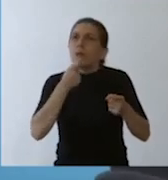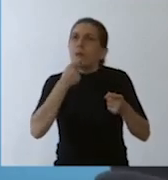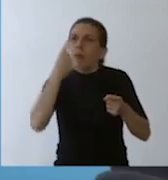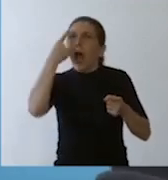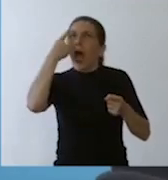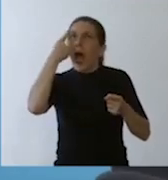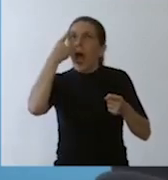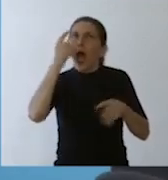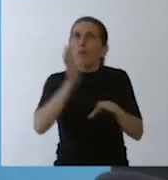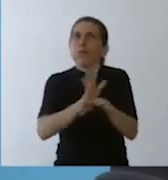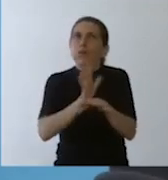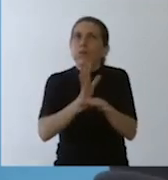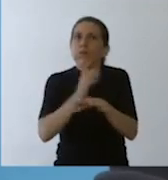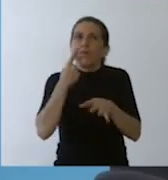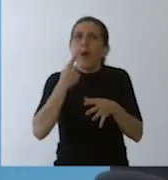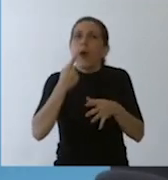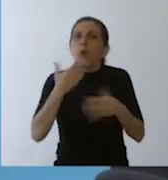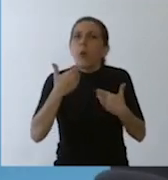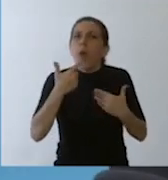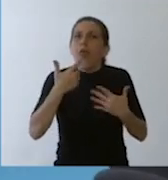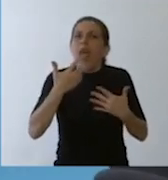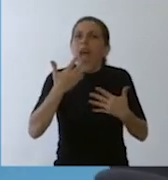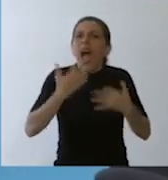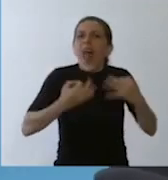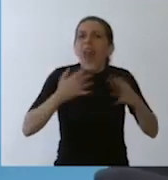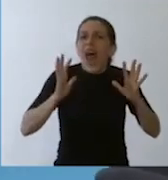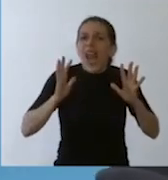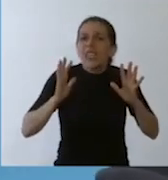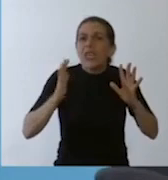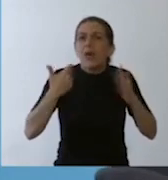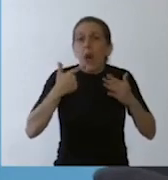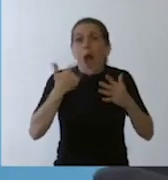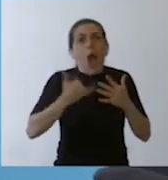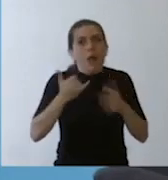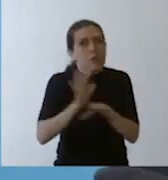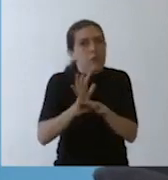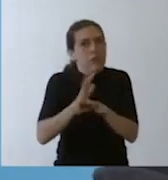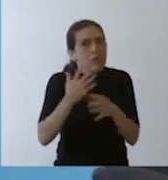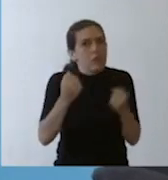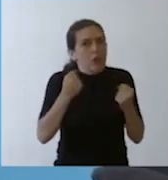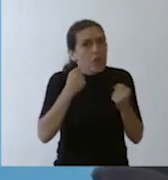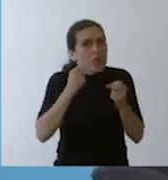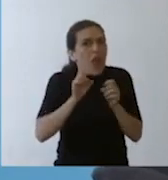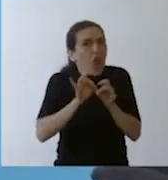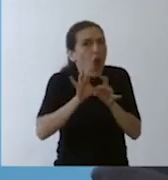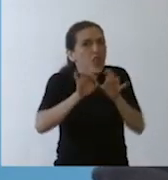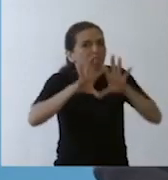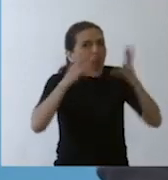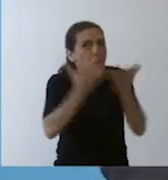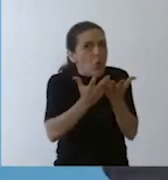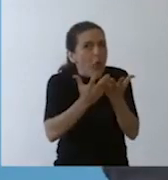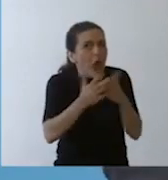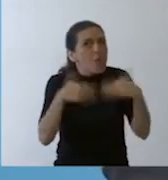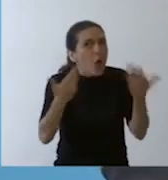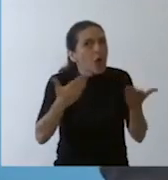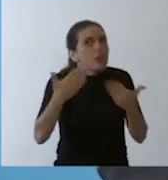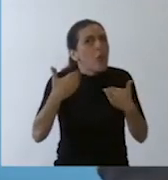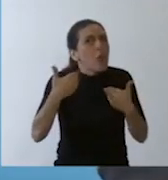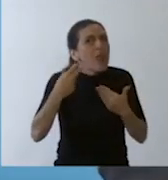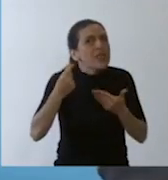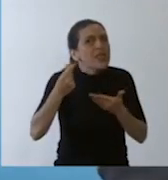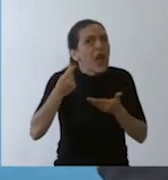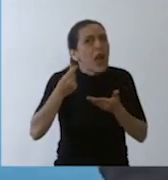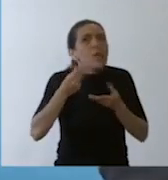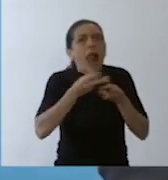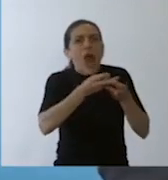para la carga asistencial que probablemente tenga esta pandemia, con lo cual la asignación de recursos financieros para la compra